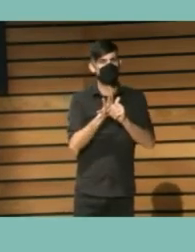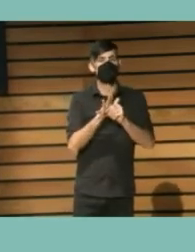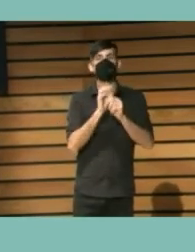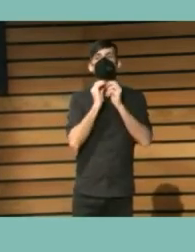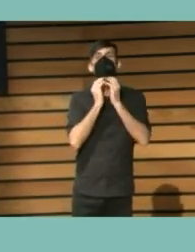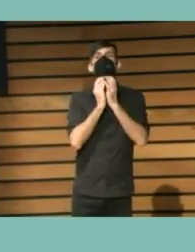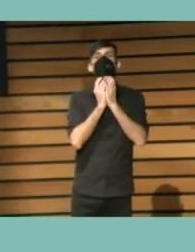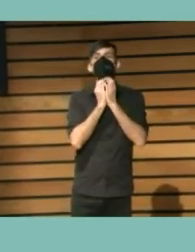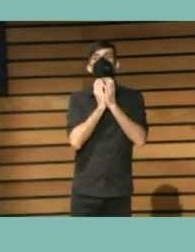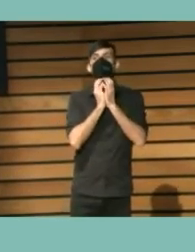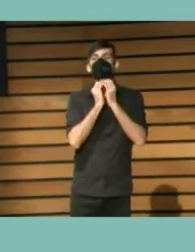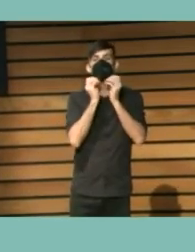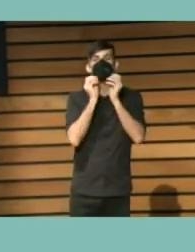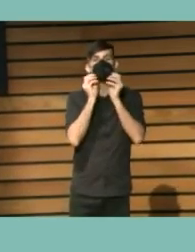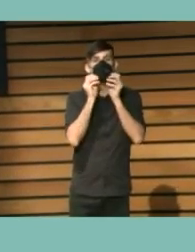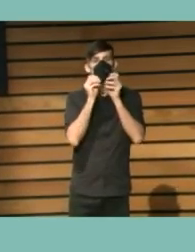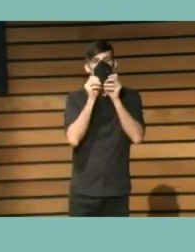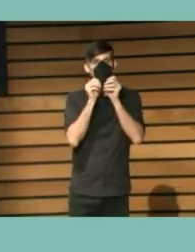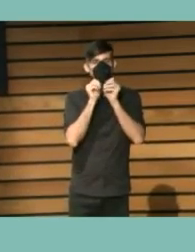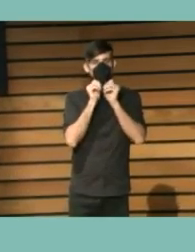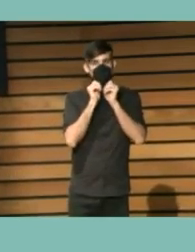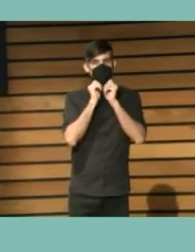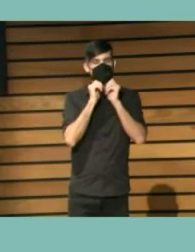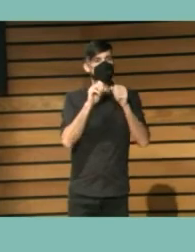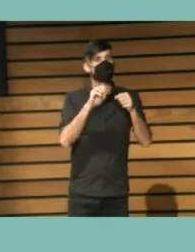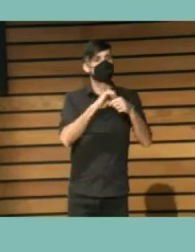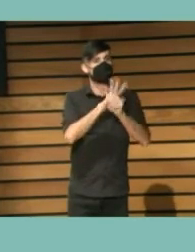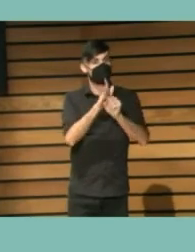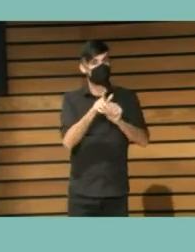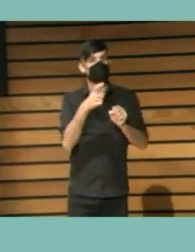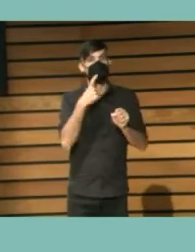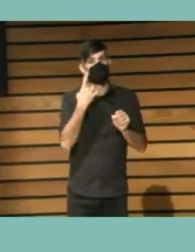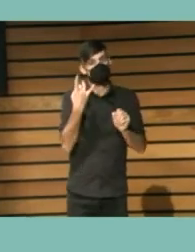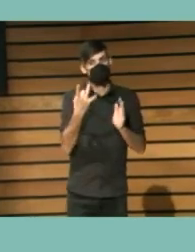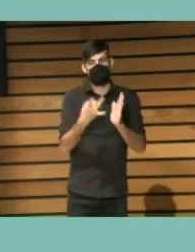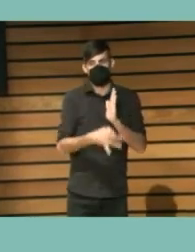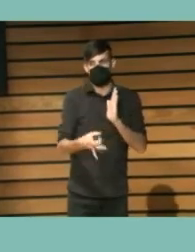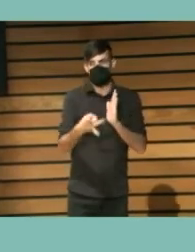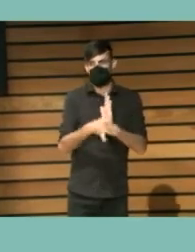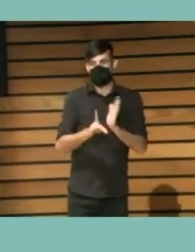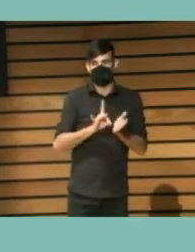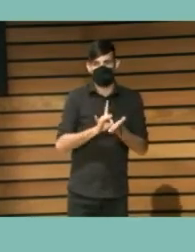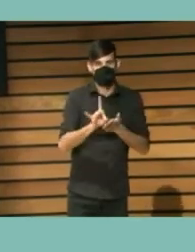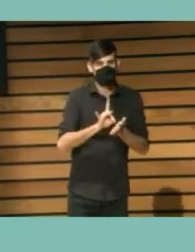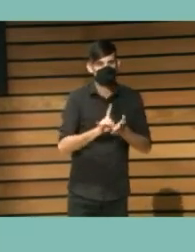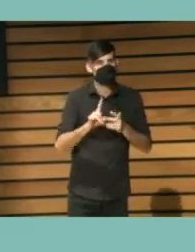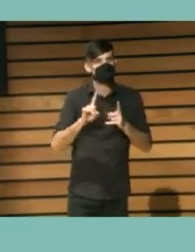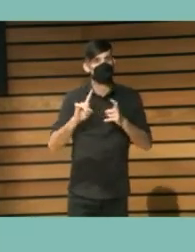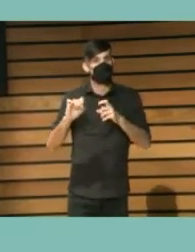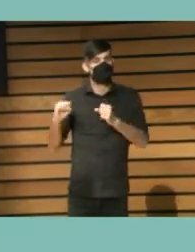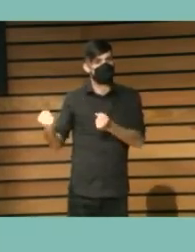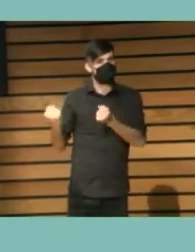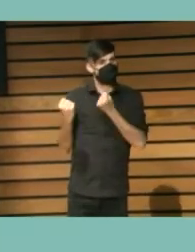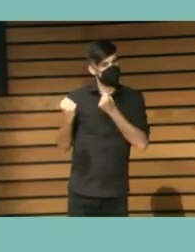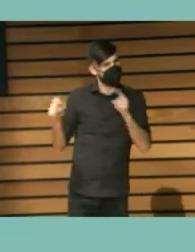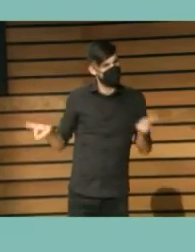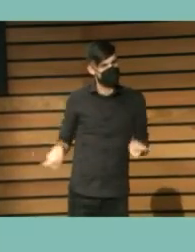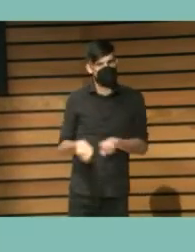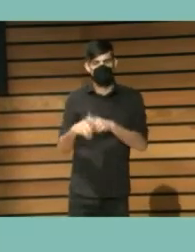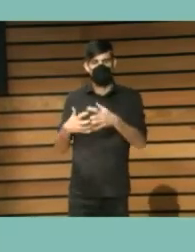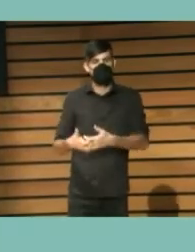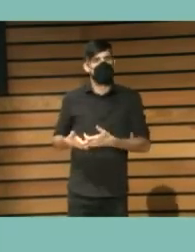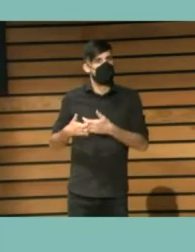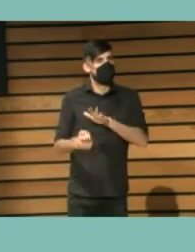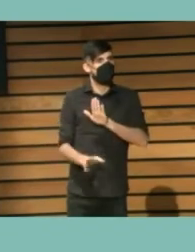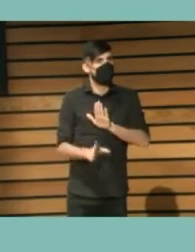que tenemos que velar por unos servicios públicos de calidad, a pesar de que nos chapen la puerta. O sea, son muchas cosas y, por lo